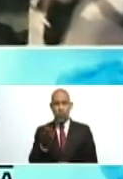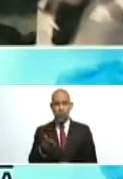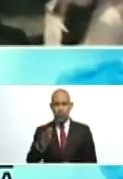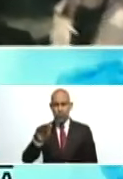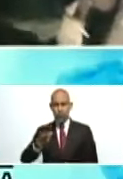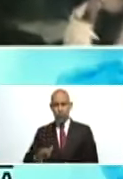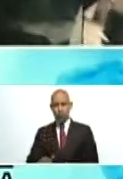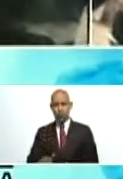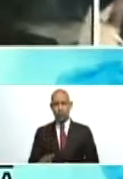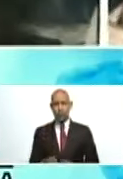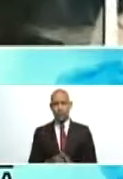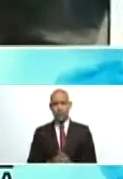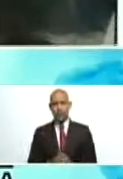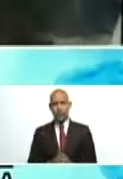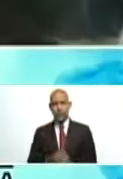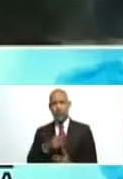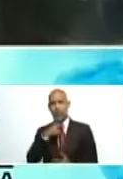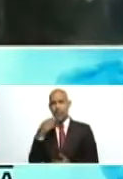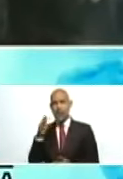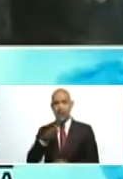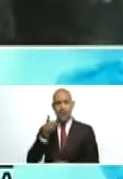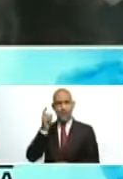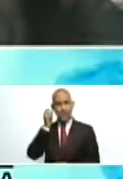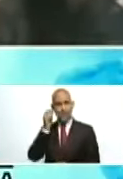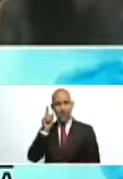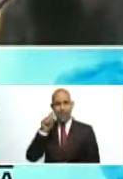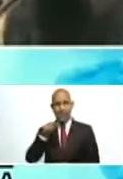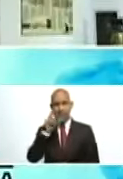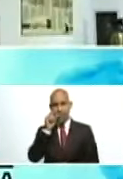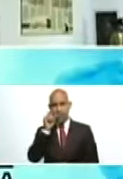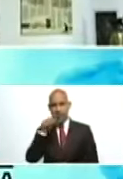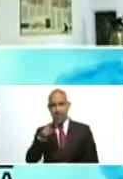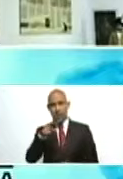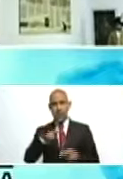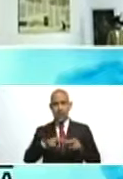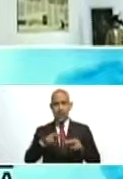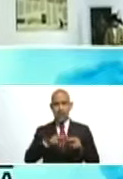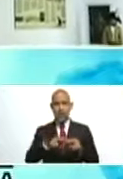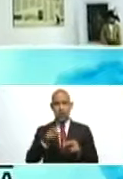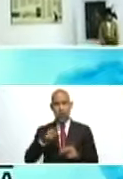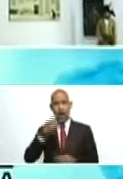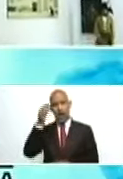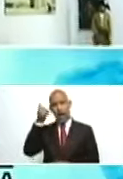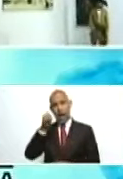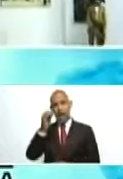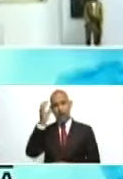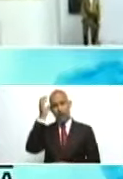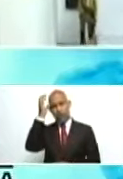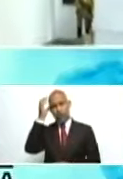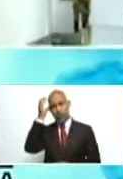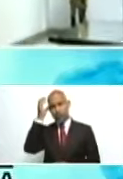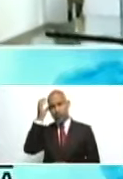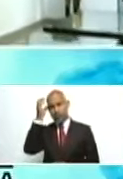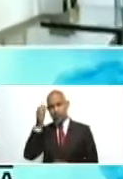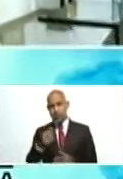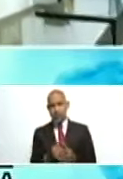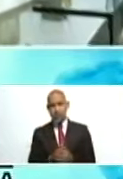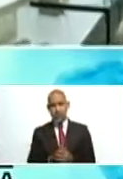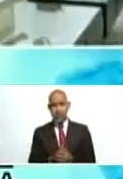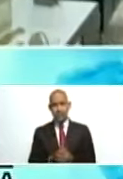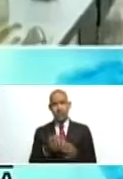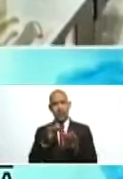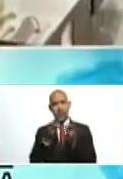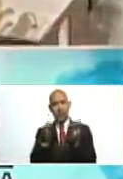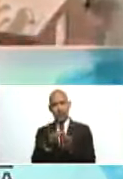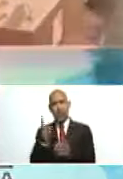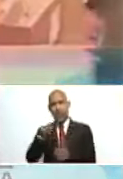chiquitín. Pierde a su madre ya siendo un niño, pero con conciencia. Y luego va perdiendo a todos sus seres